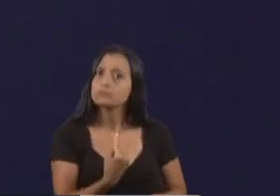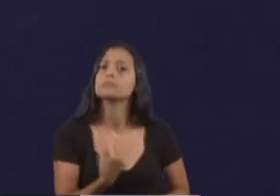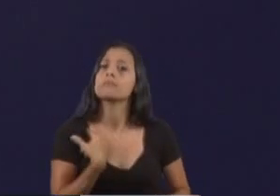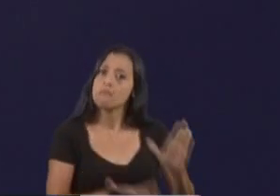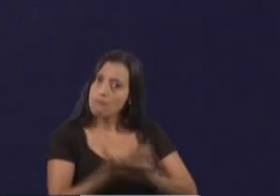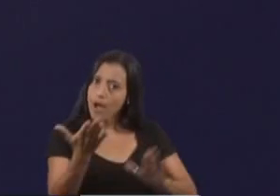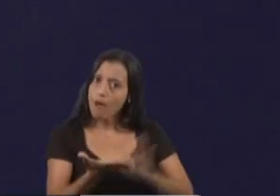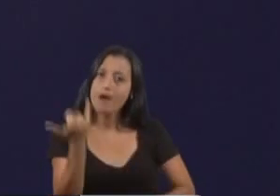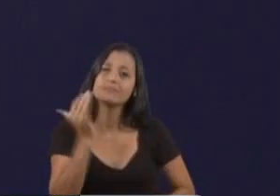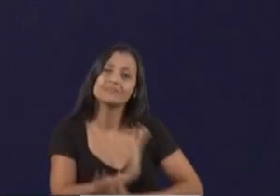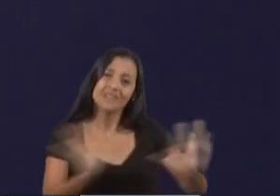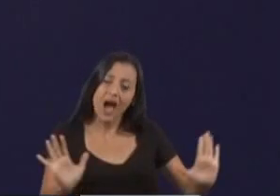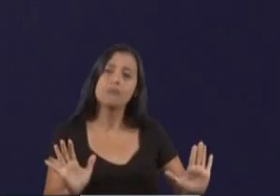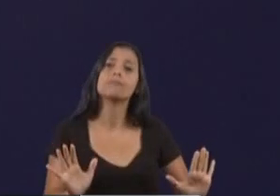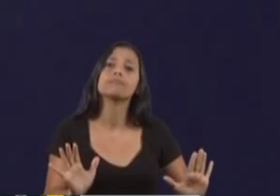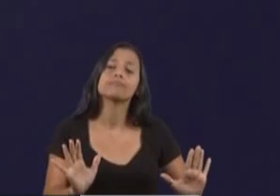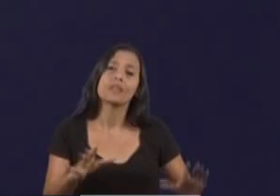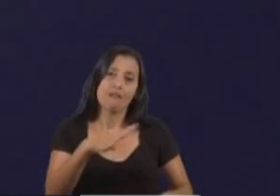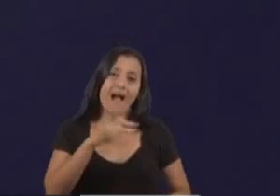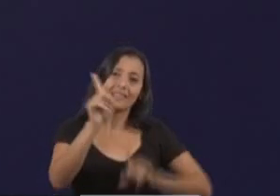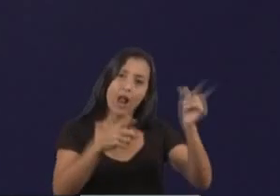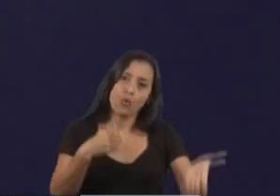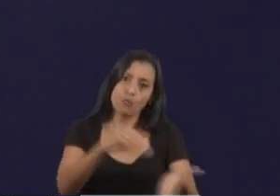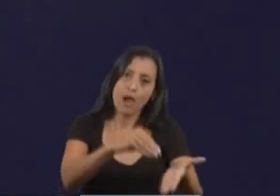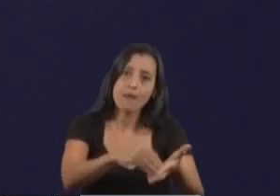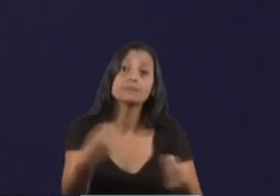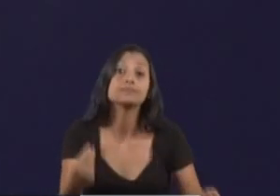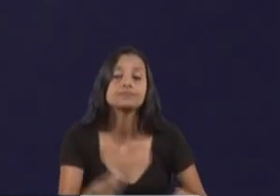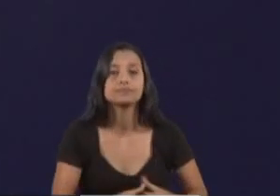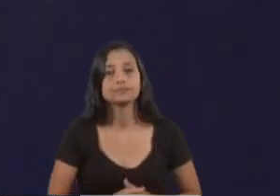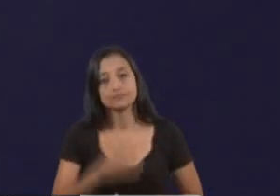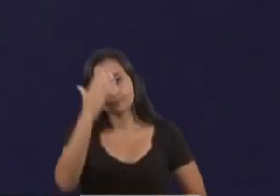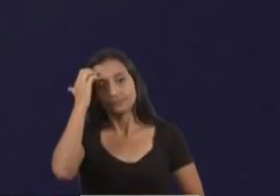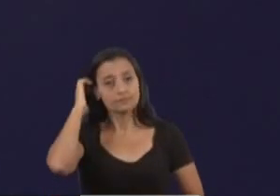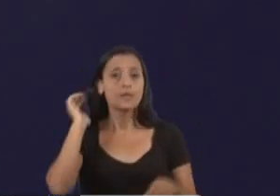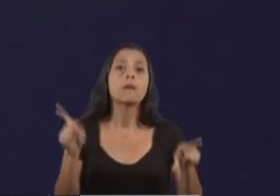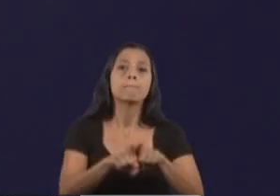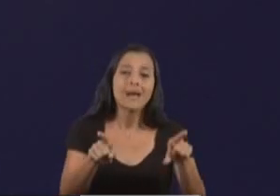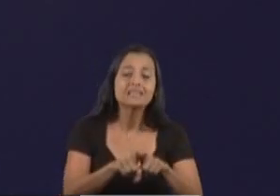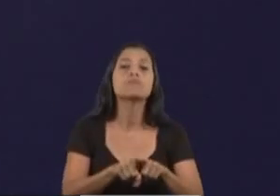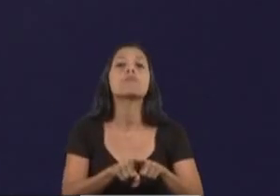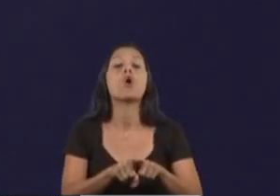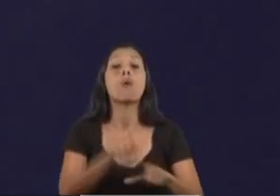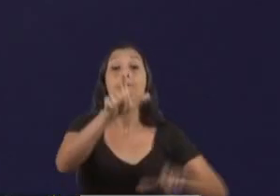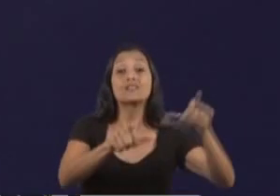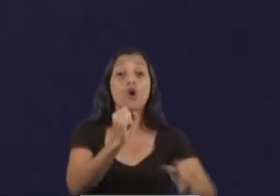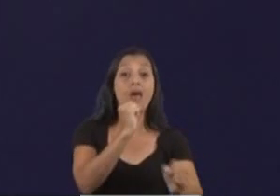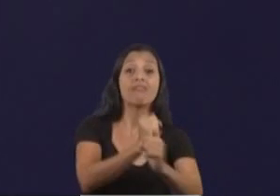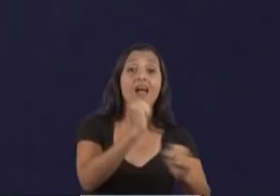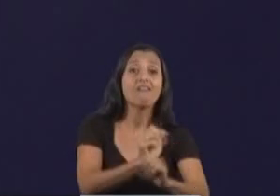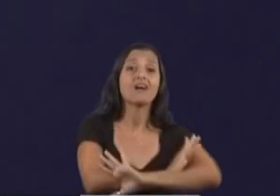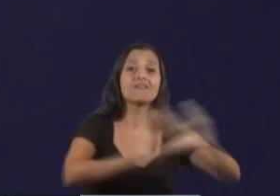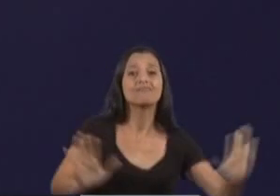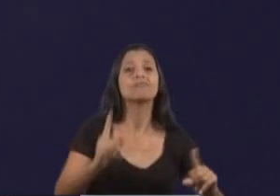efectivizar, o se estuvieron efectivizando y se van a terminar de efectivizar los retiros voluntarios y el